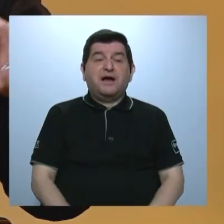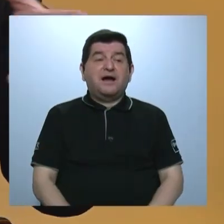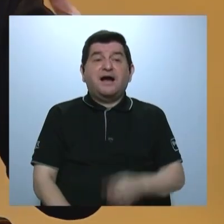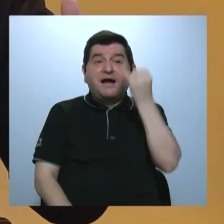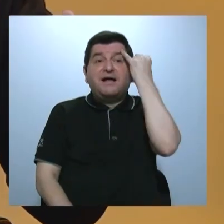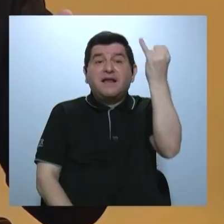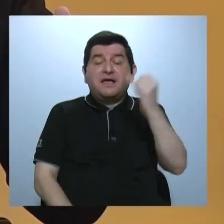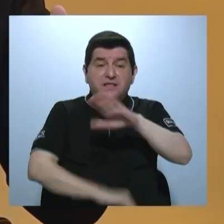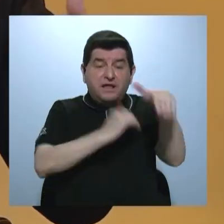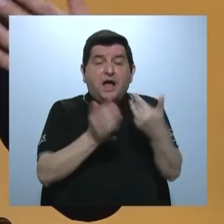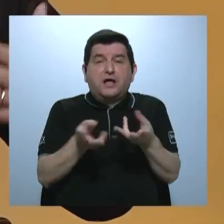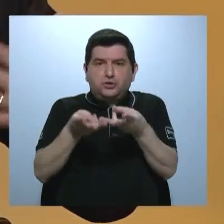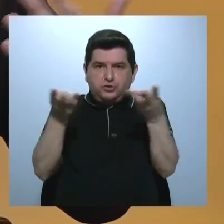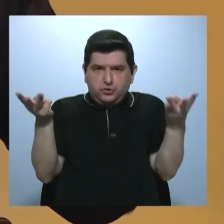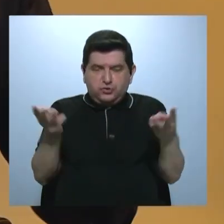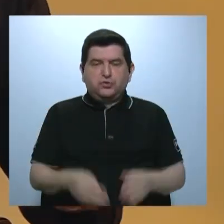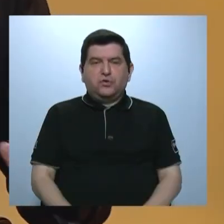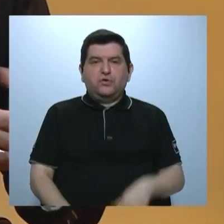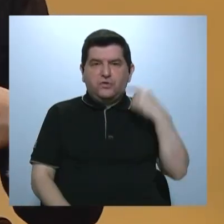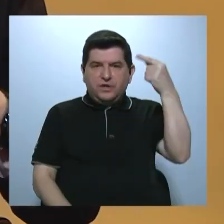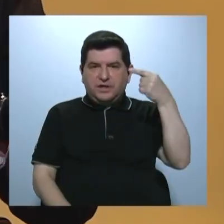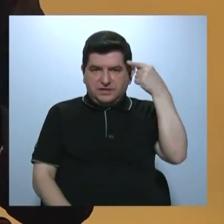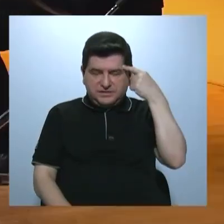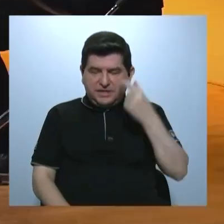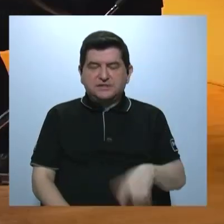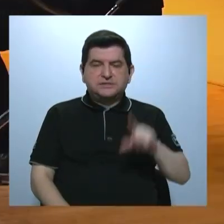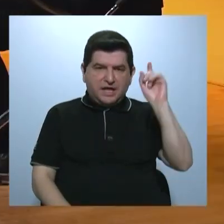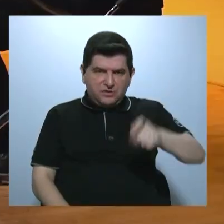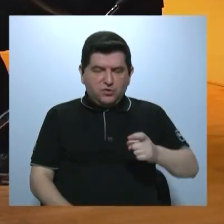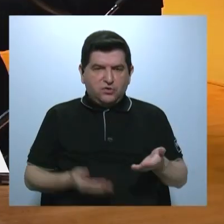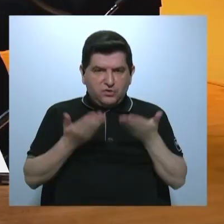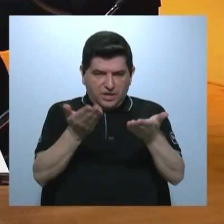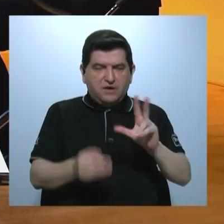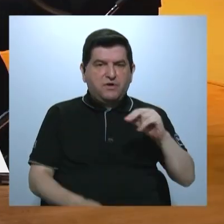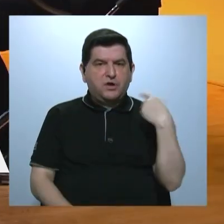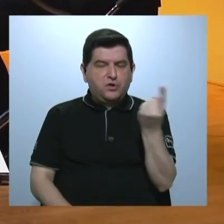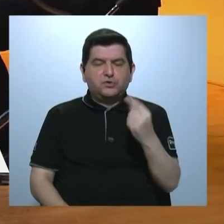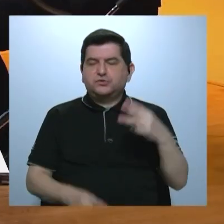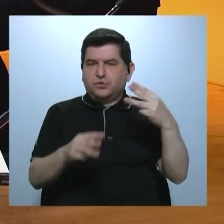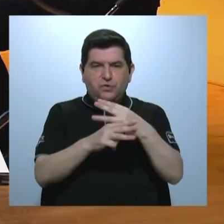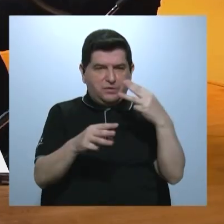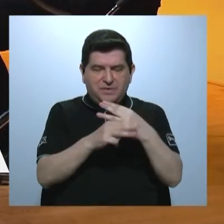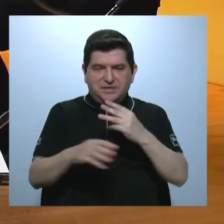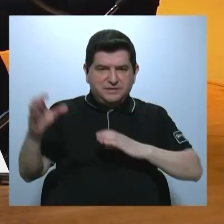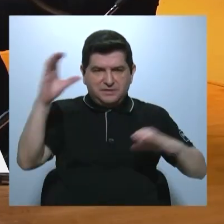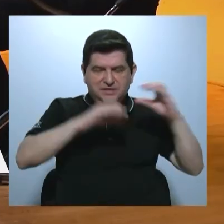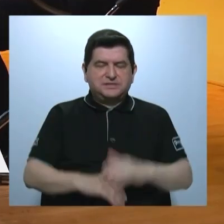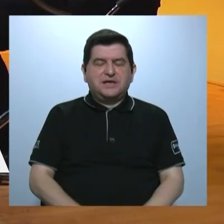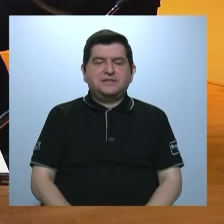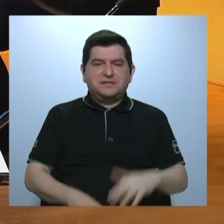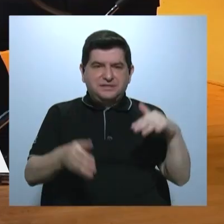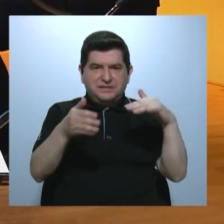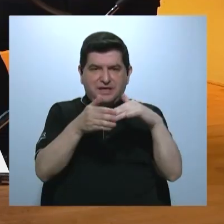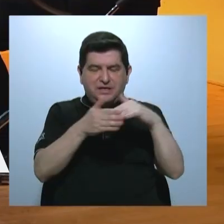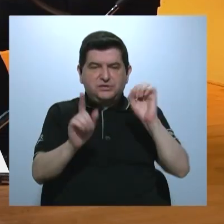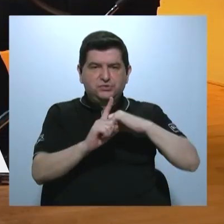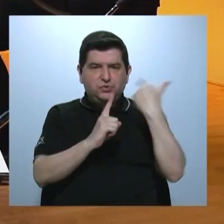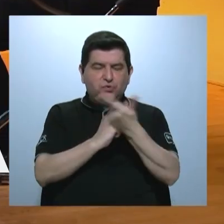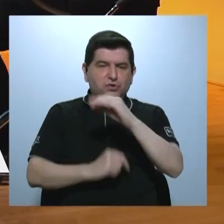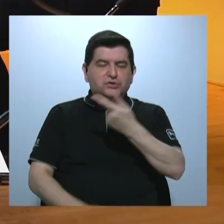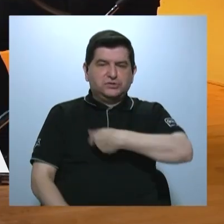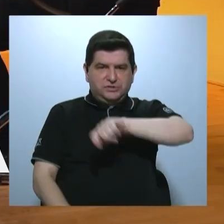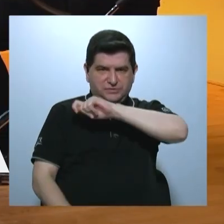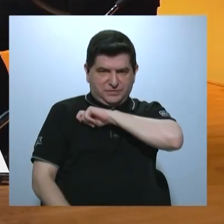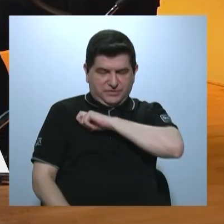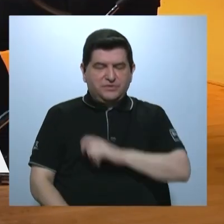va a recibir todas las materias que el Estado debiera ofrecerle, que van más allá de matemáticas, ciencias, estudios y español, que incluye inglés, que incluye informática educativa, que